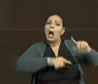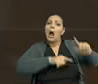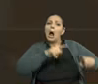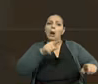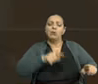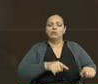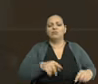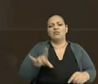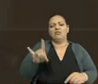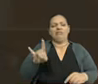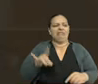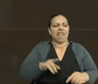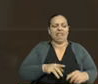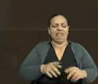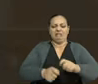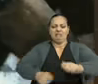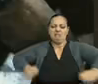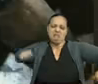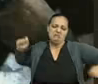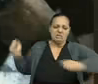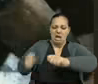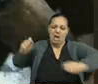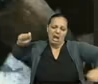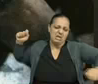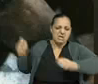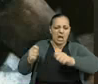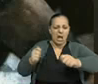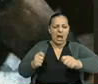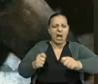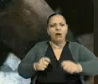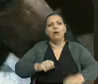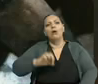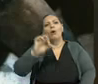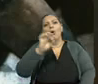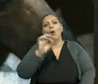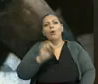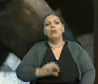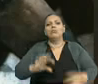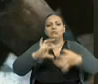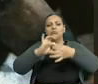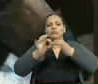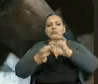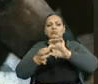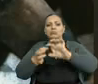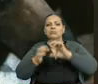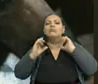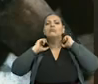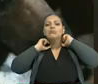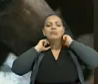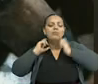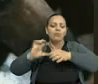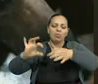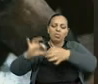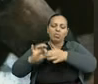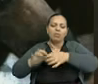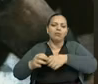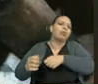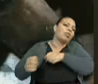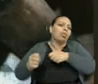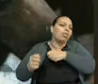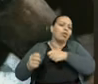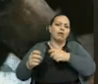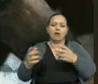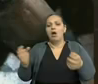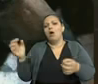a los animalitos. Vemos acá como un grupo de hombres valerosos le salvan la vida. Mira, el cuellito ya le quedó. Con consecuencias quedó.